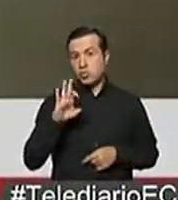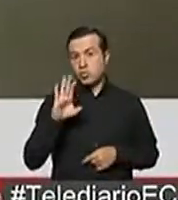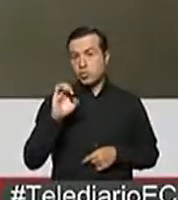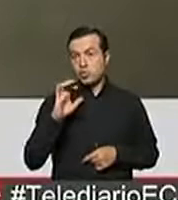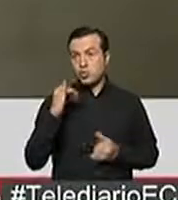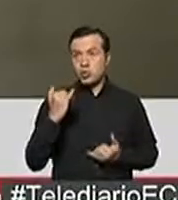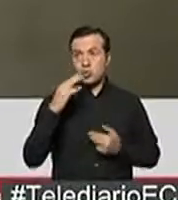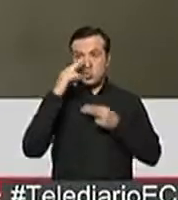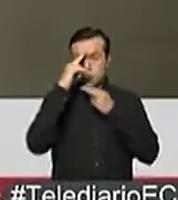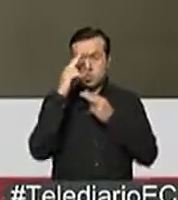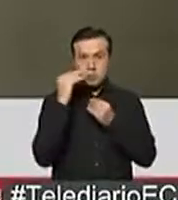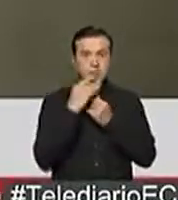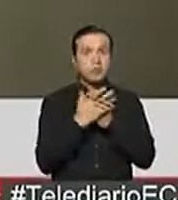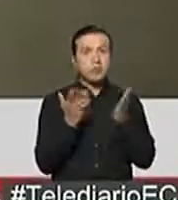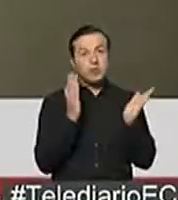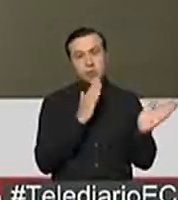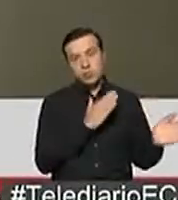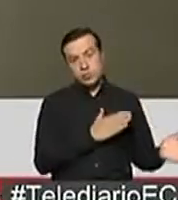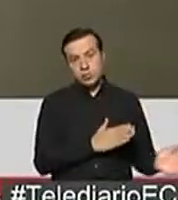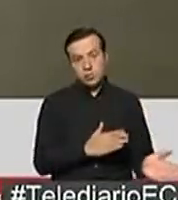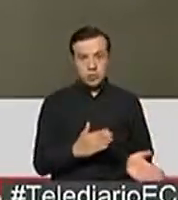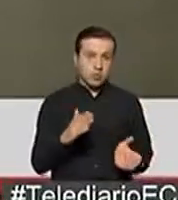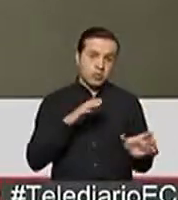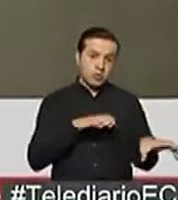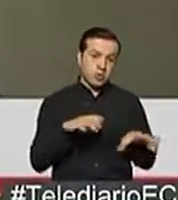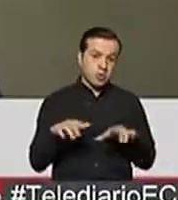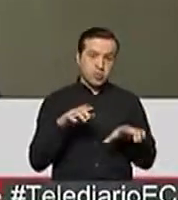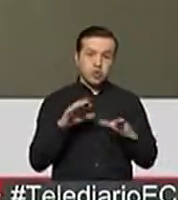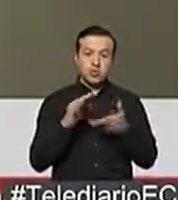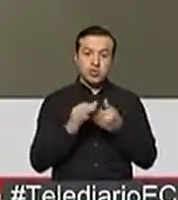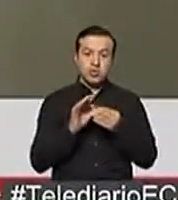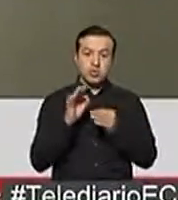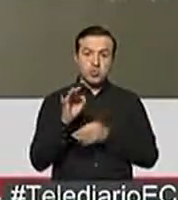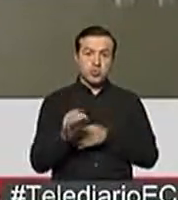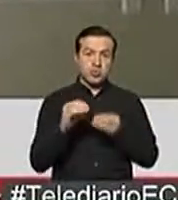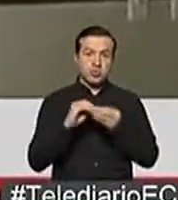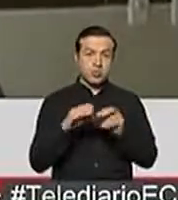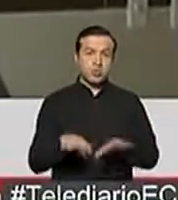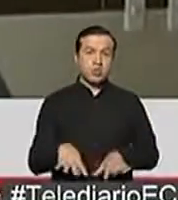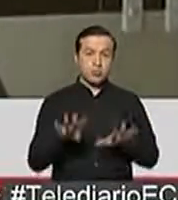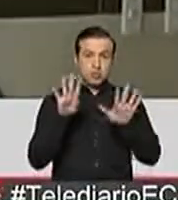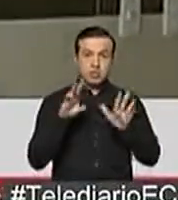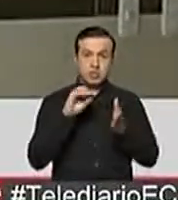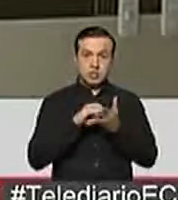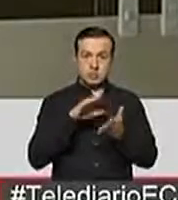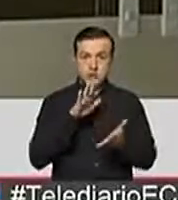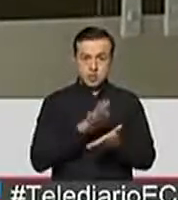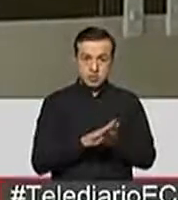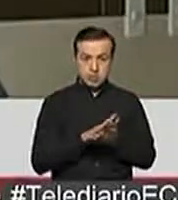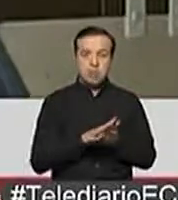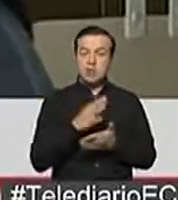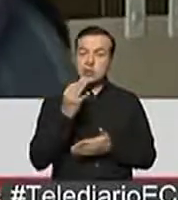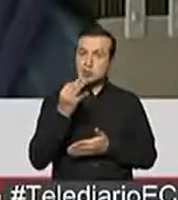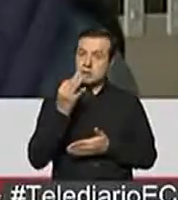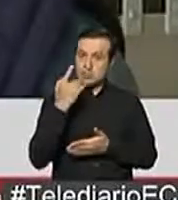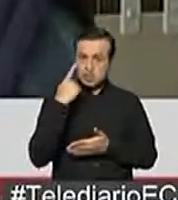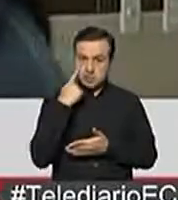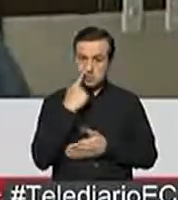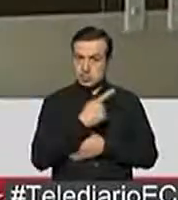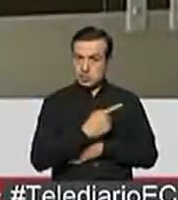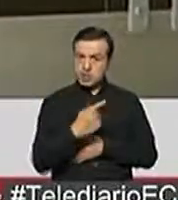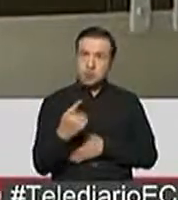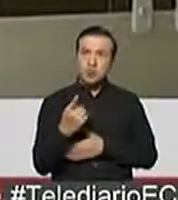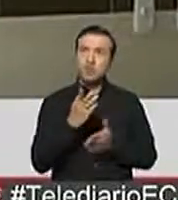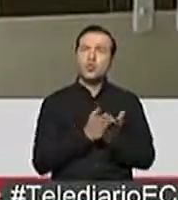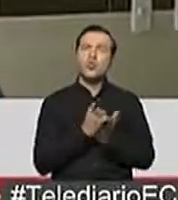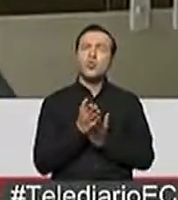el honor de organizar mediante la Coordinación Zonal 9 la implementación de la ruta Esa Es, que viene con el